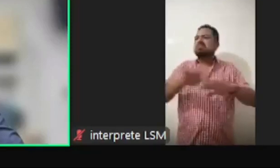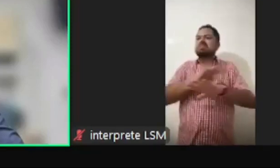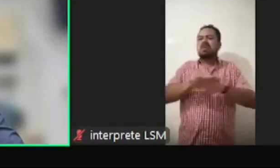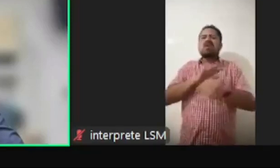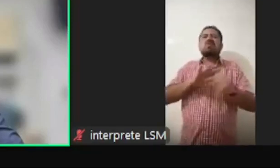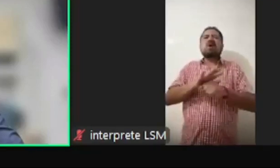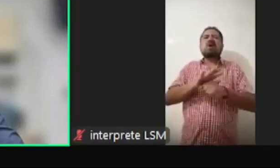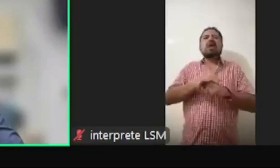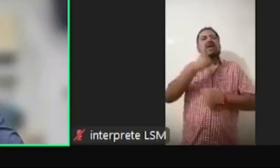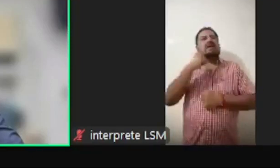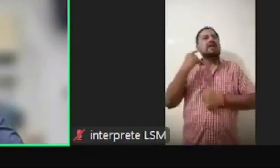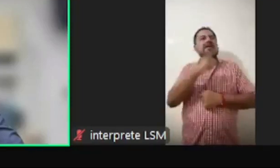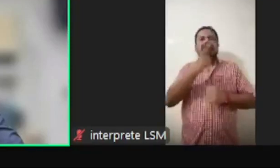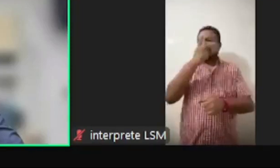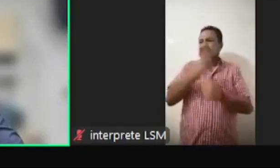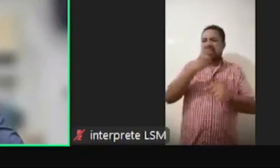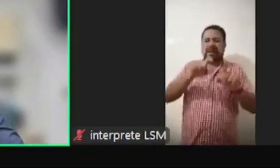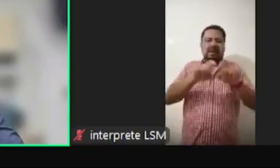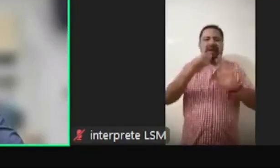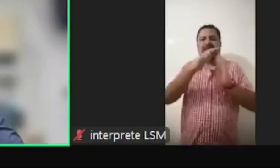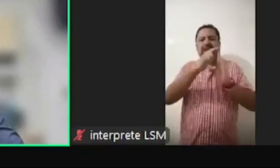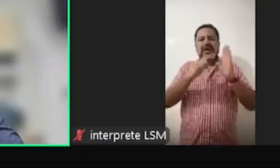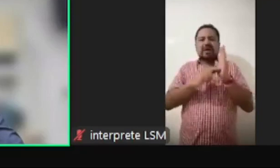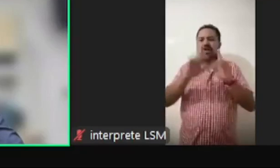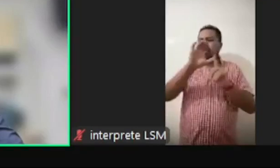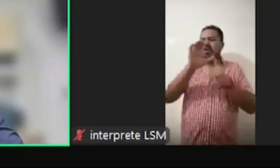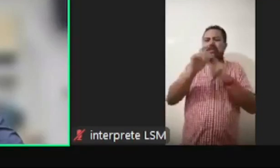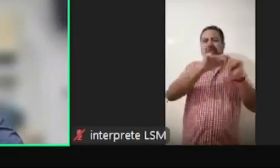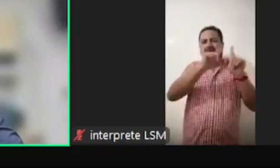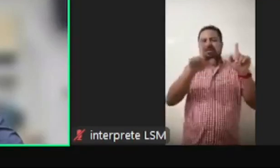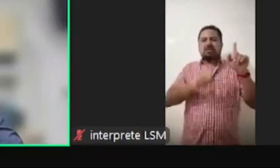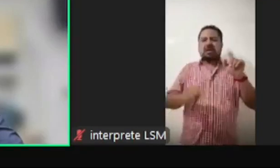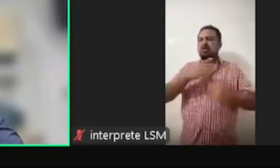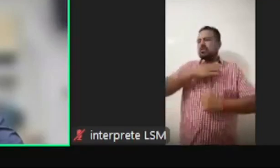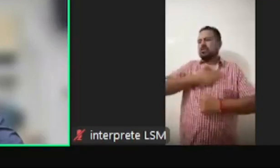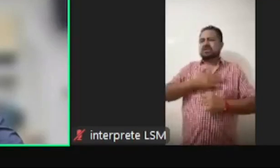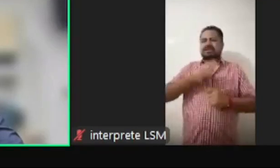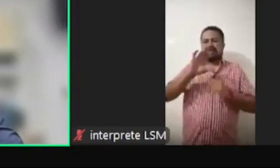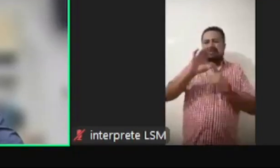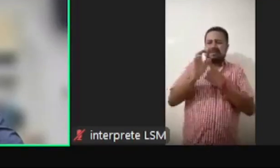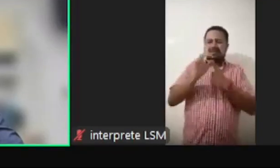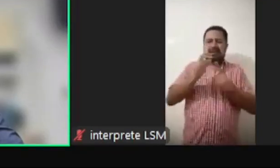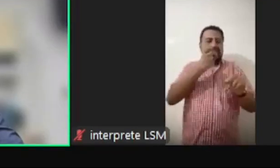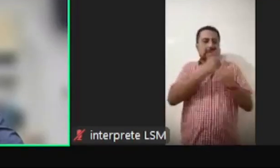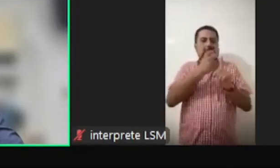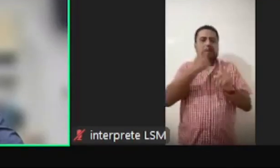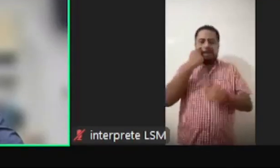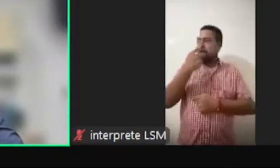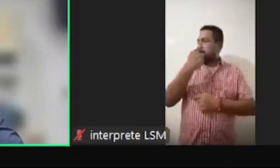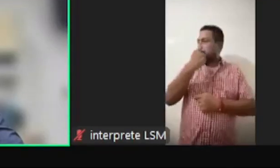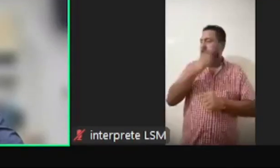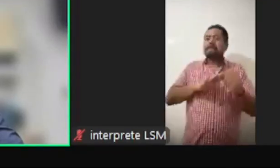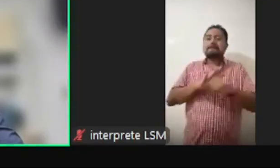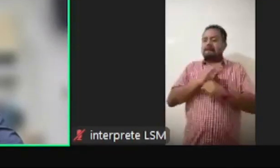fracción segunda del reglamento de la Comisión Nacional de Honestidad y Justicia de Morena. Ello tomando en cuenta que del análisis integral del medio de impugnación